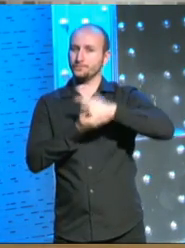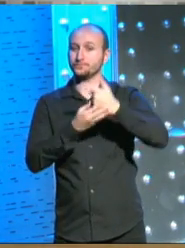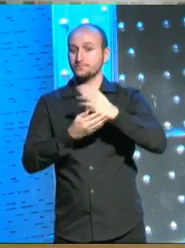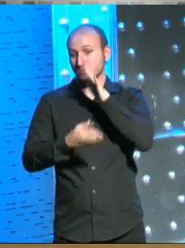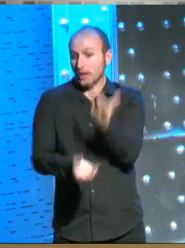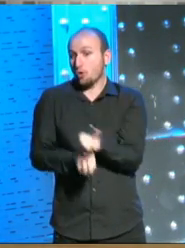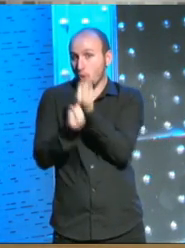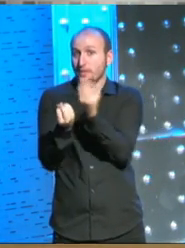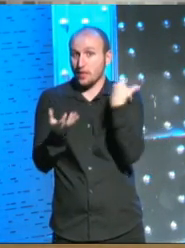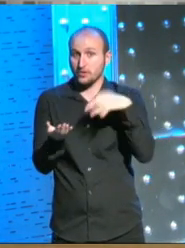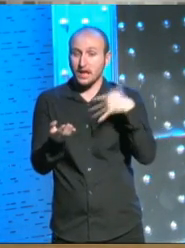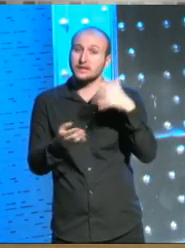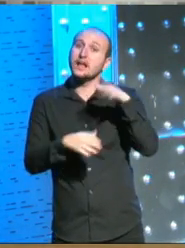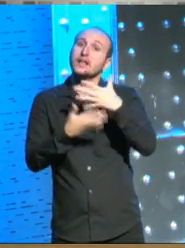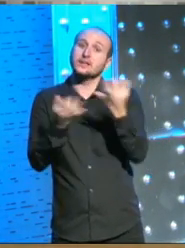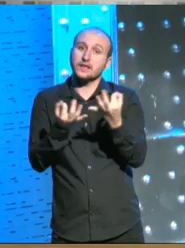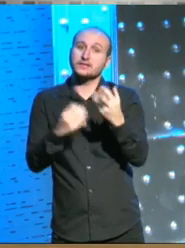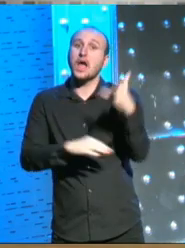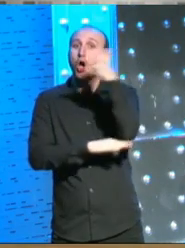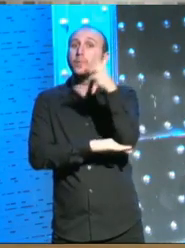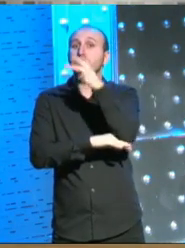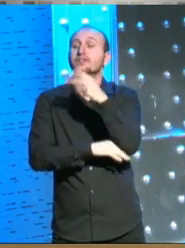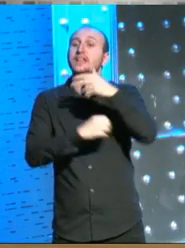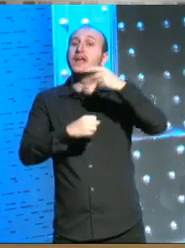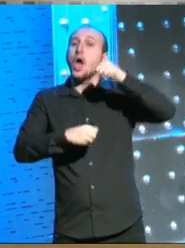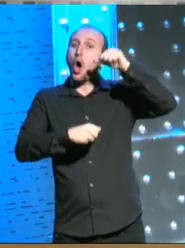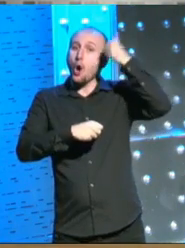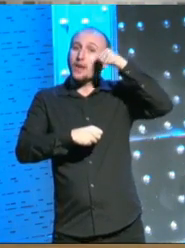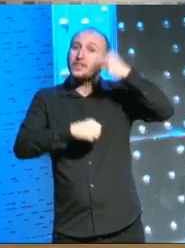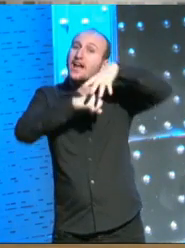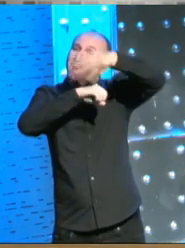documentado, que rodó operaciones de cataratas.